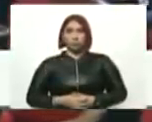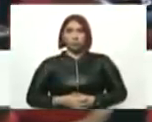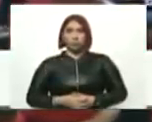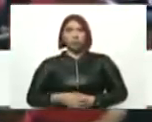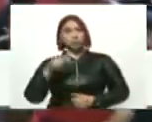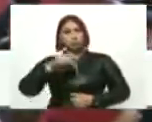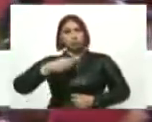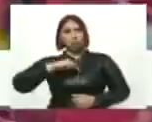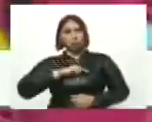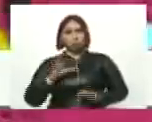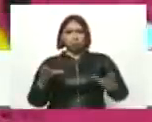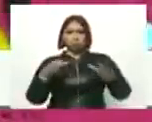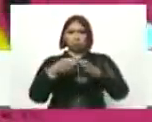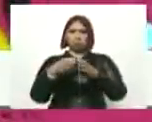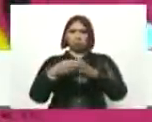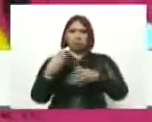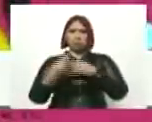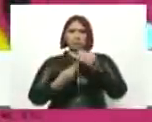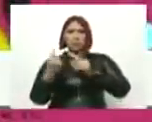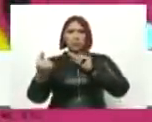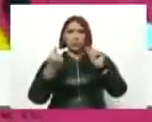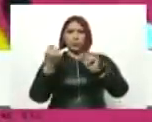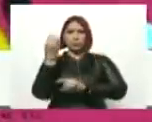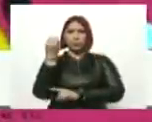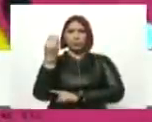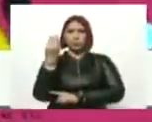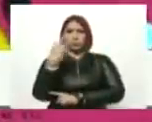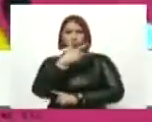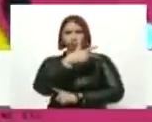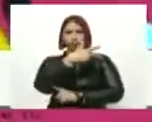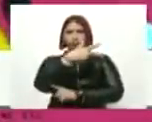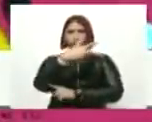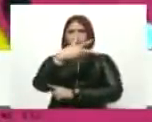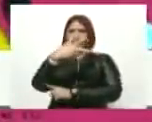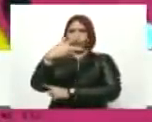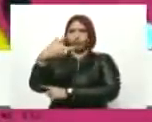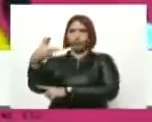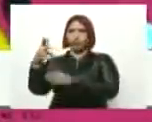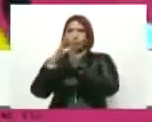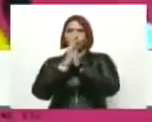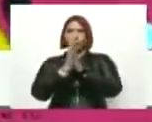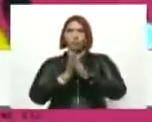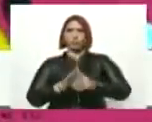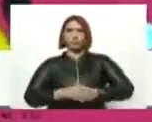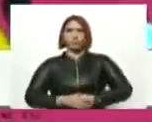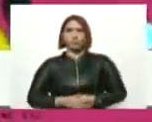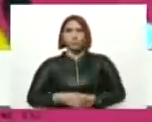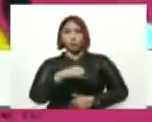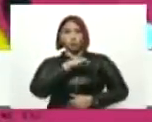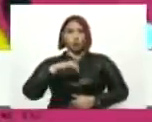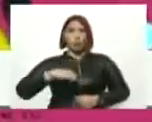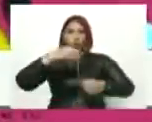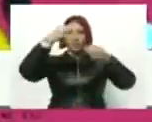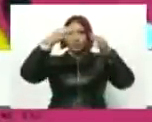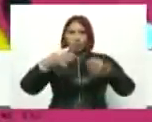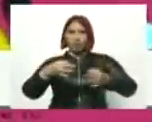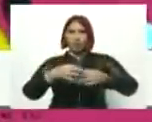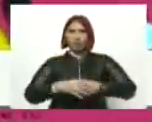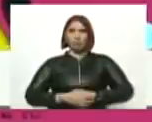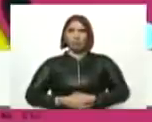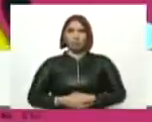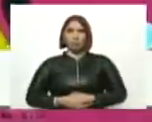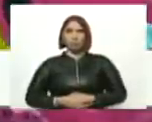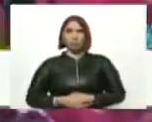y aquí estamos haciéndolo. Métale la cámara ahí para que vean los que están aquí, por favor. Somos reales, somos